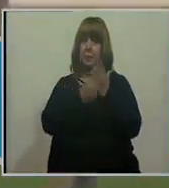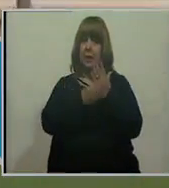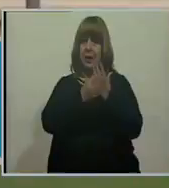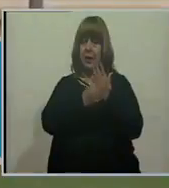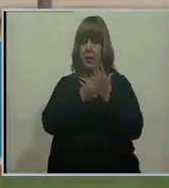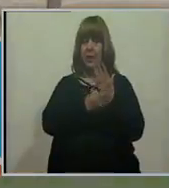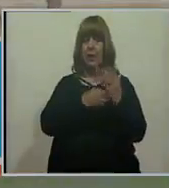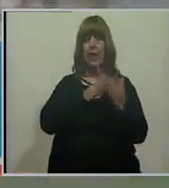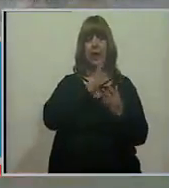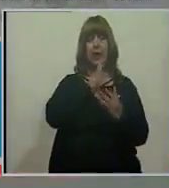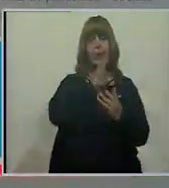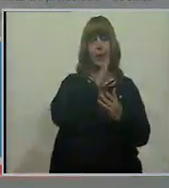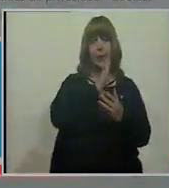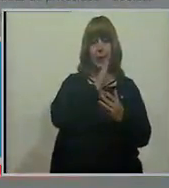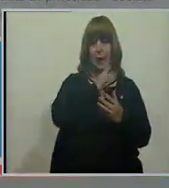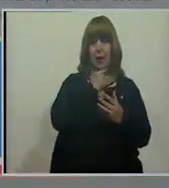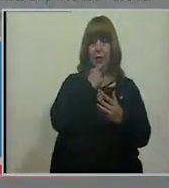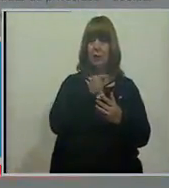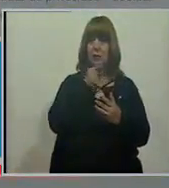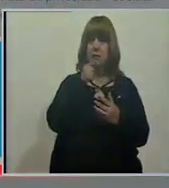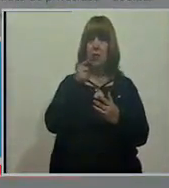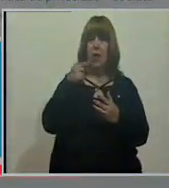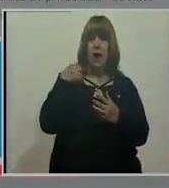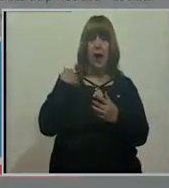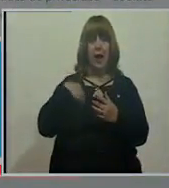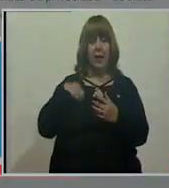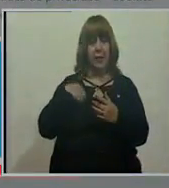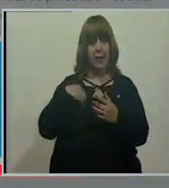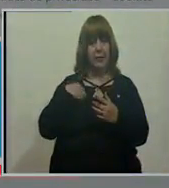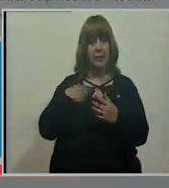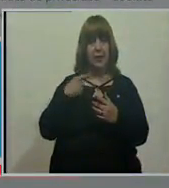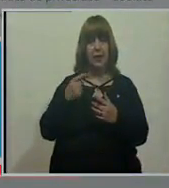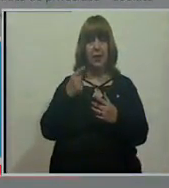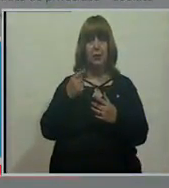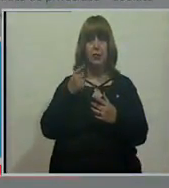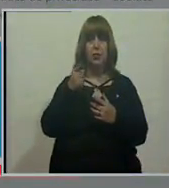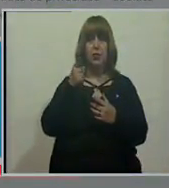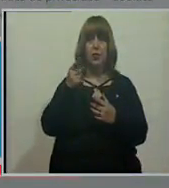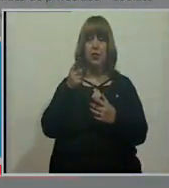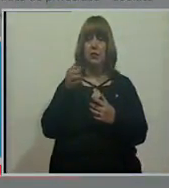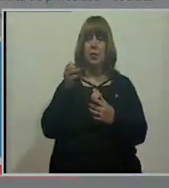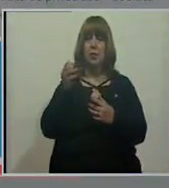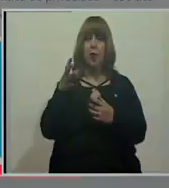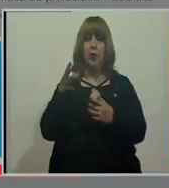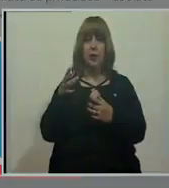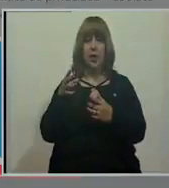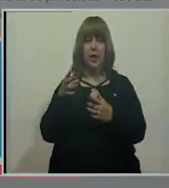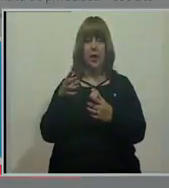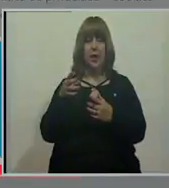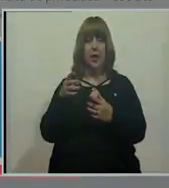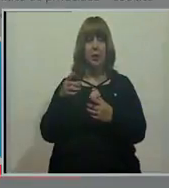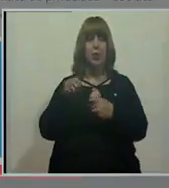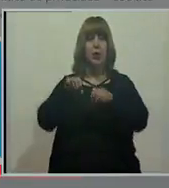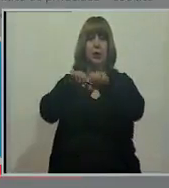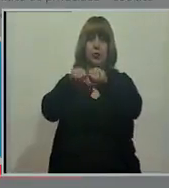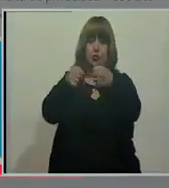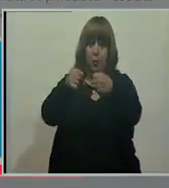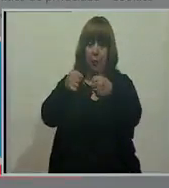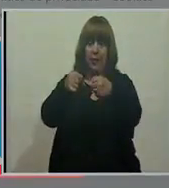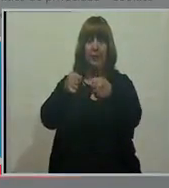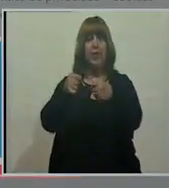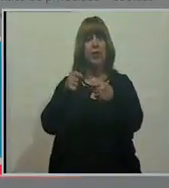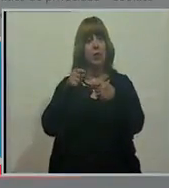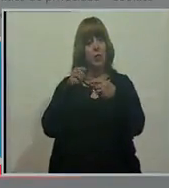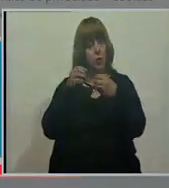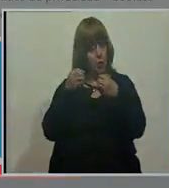Exteriores señaló a la Argentina de haber cedido a los que predican el odio de Israel. A suspender el partido. Dice, es lamentable que la